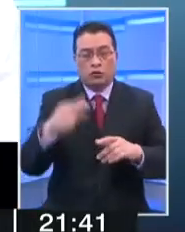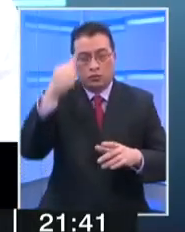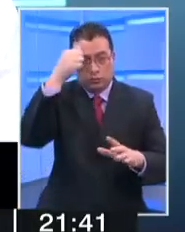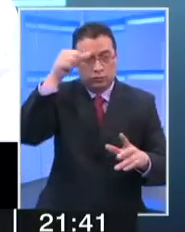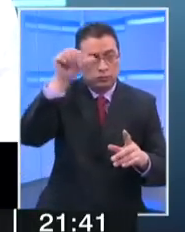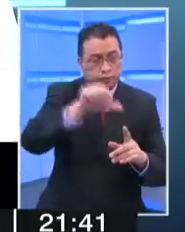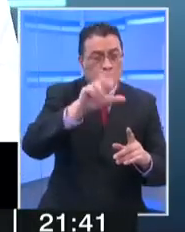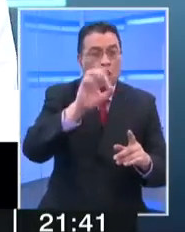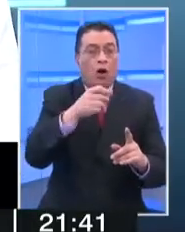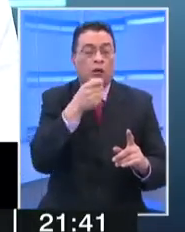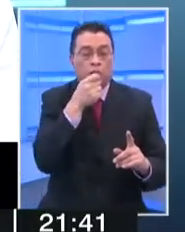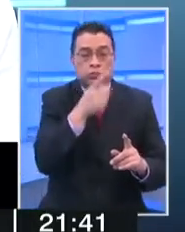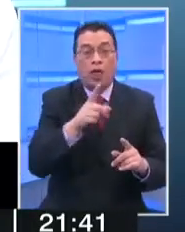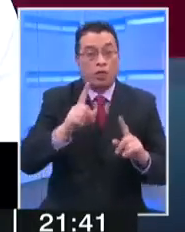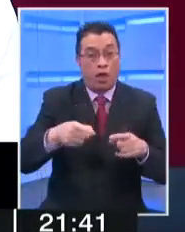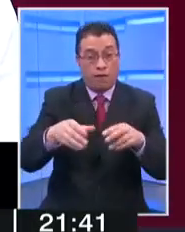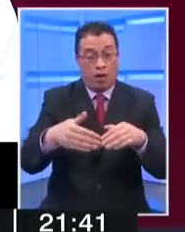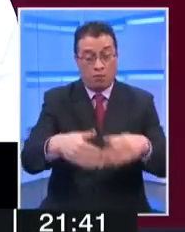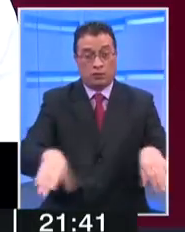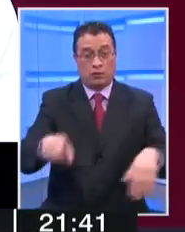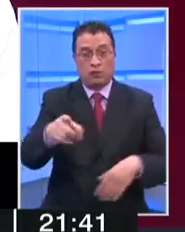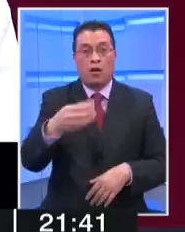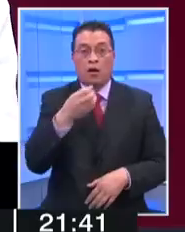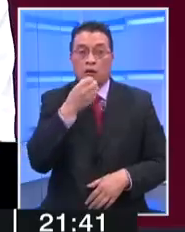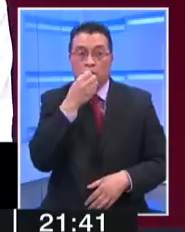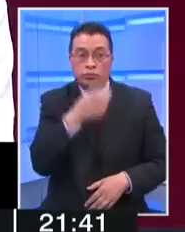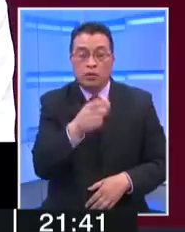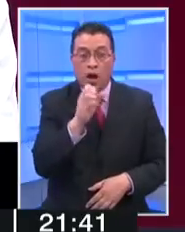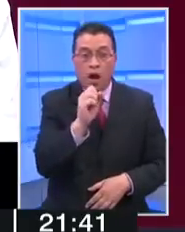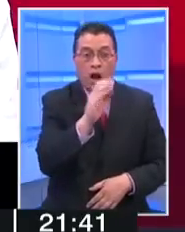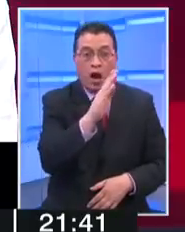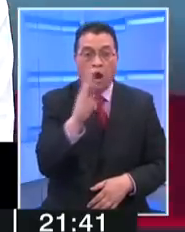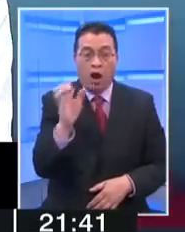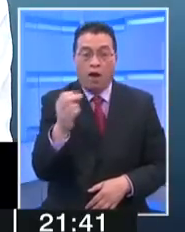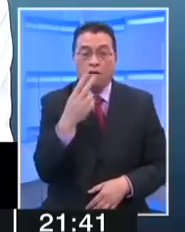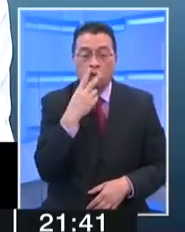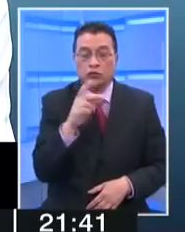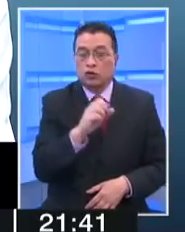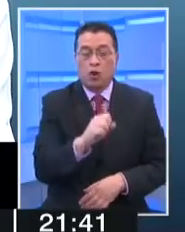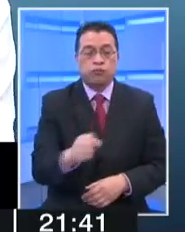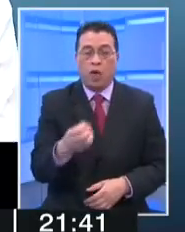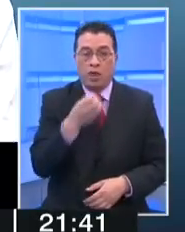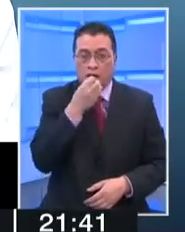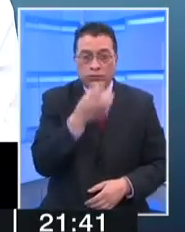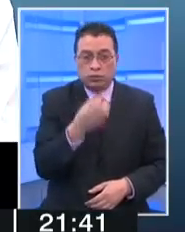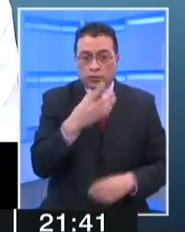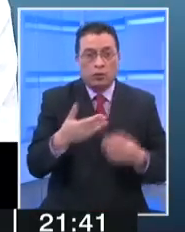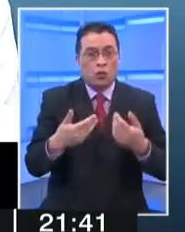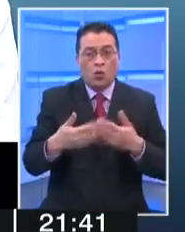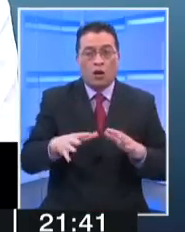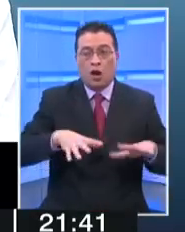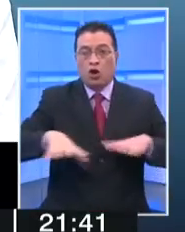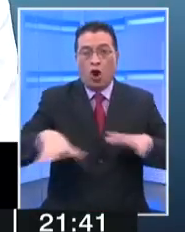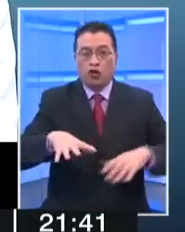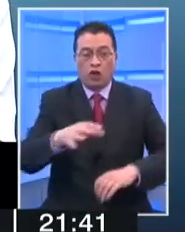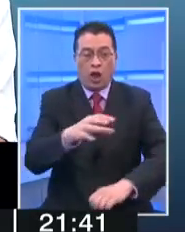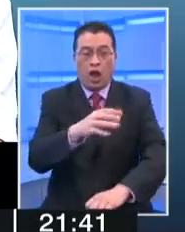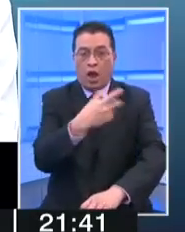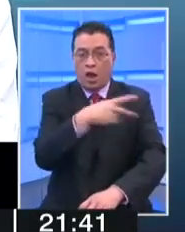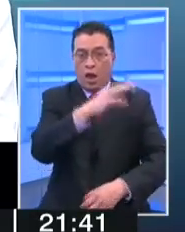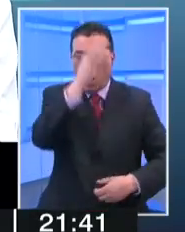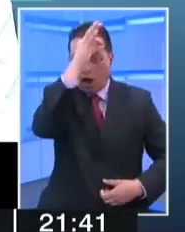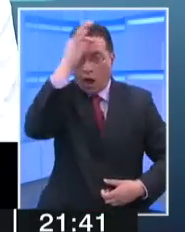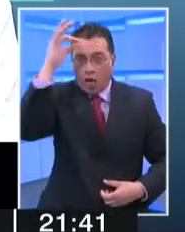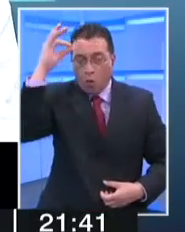que acusan y yo creo que El veredicto que ha tirado abot y yo creo que ya lo inhabilita para pronunciarse sobre cualquier tema de la araucanía el que